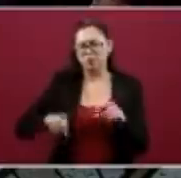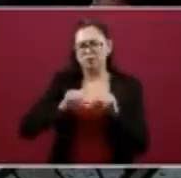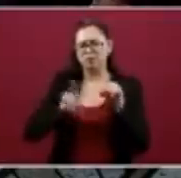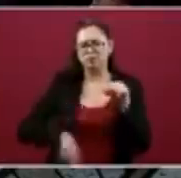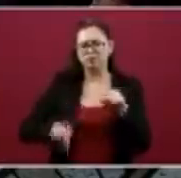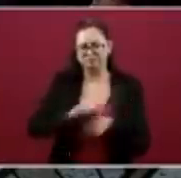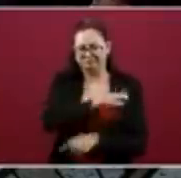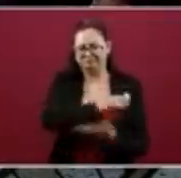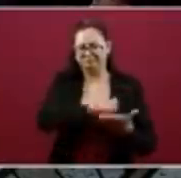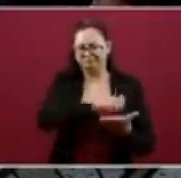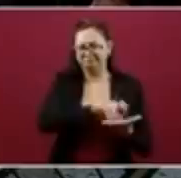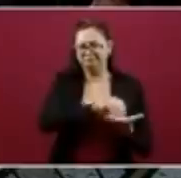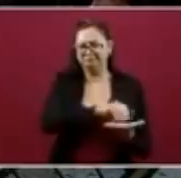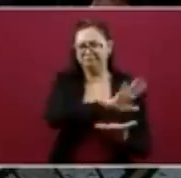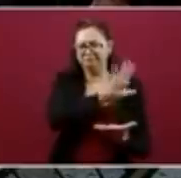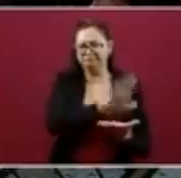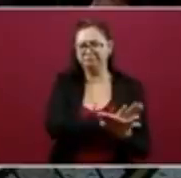para